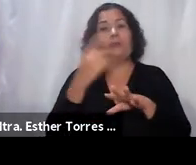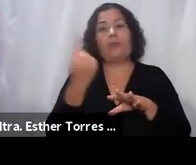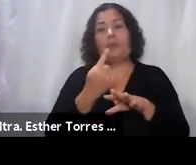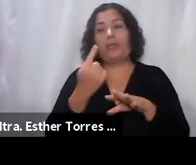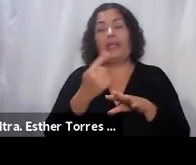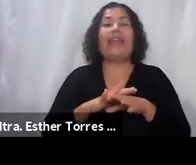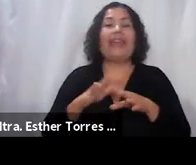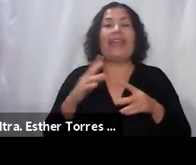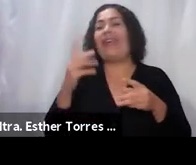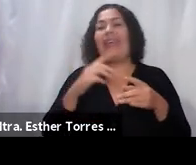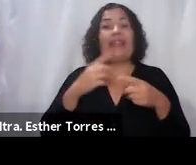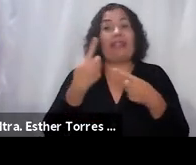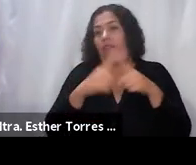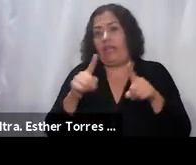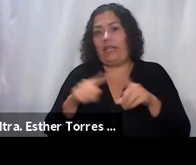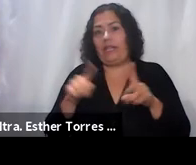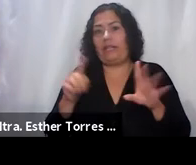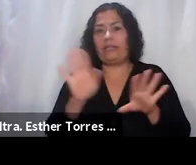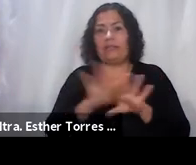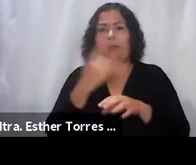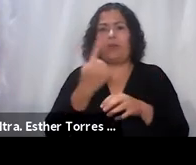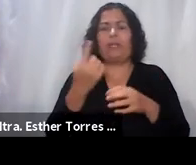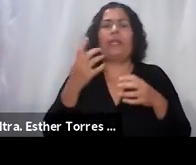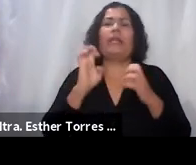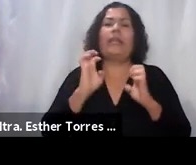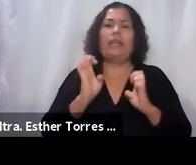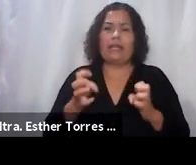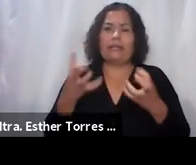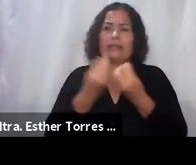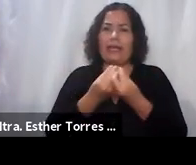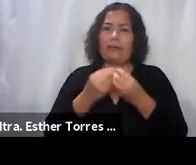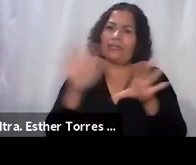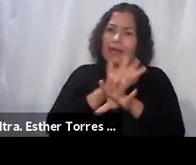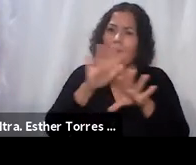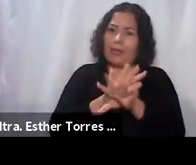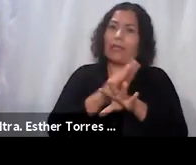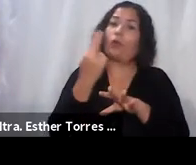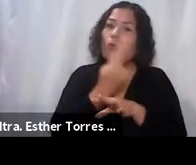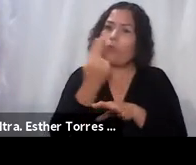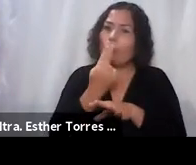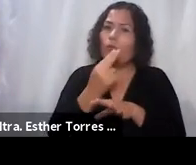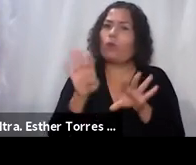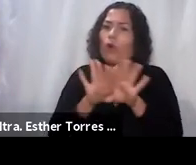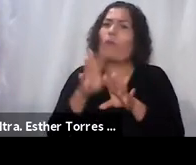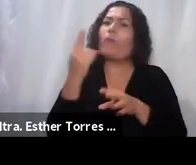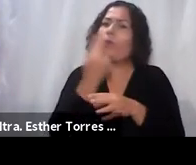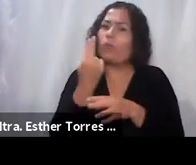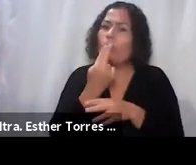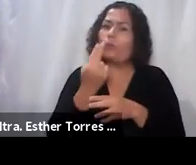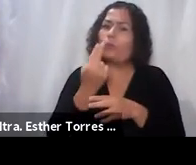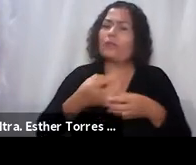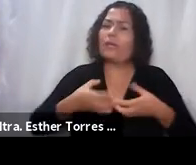calles, ¿no? A lo mejor algunas se mantienen como regularmente lo hacían, pero a lo mejor ahora ya son compartidas, ya